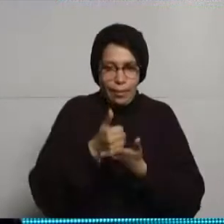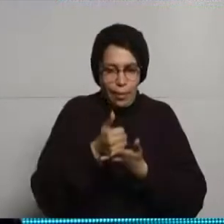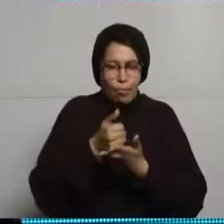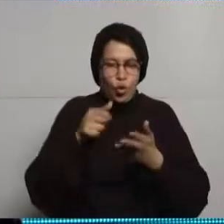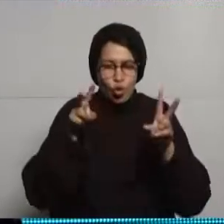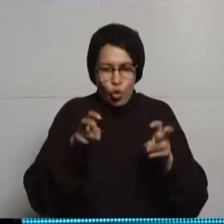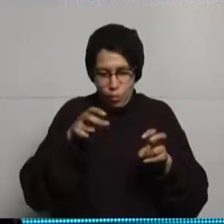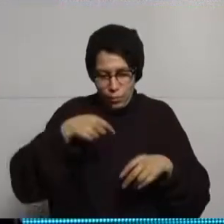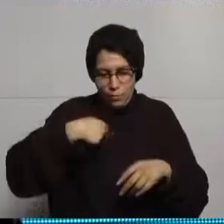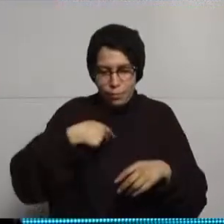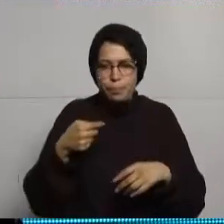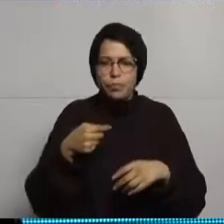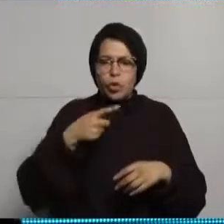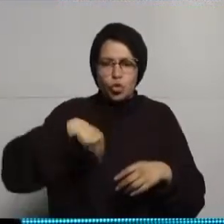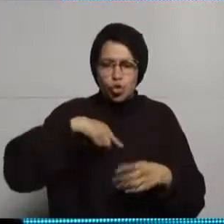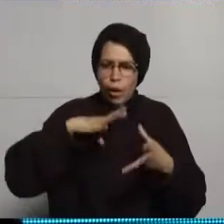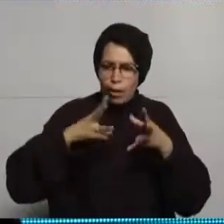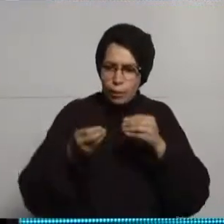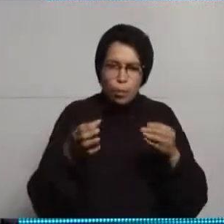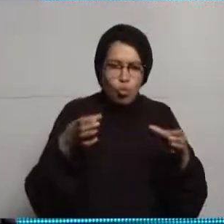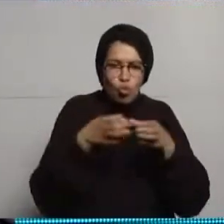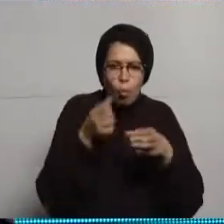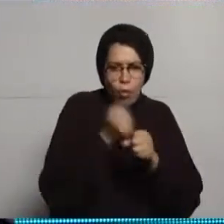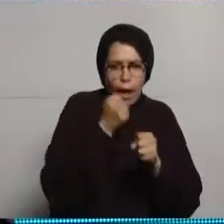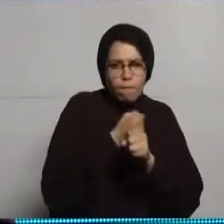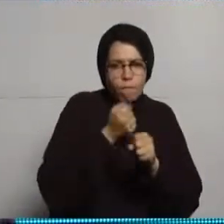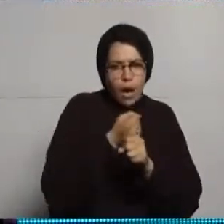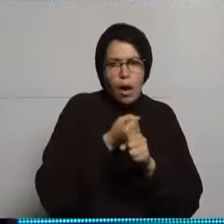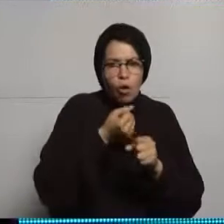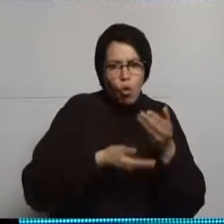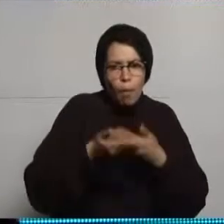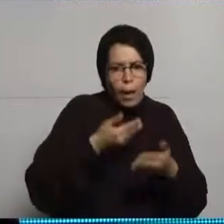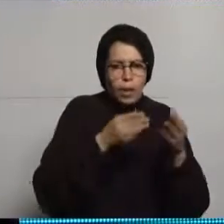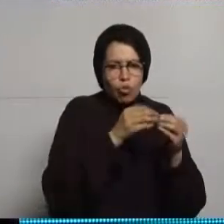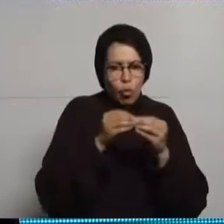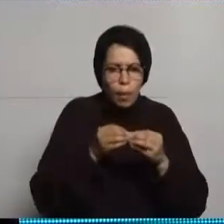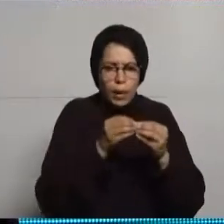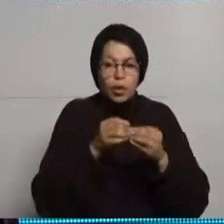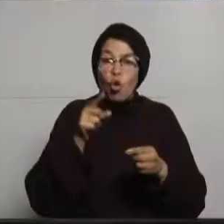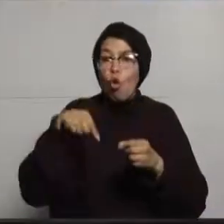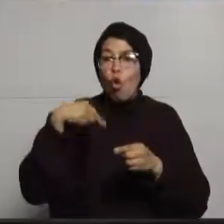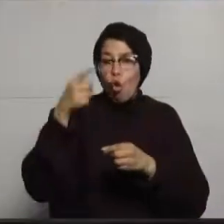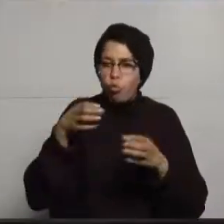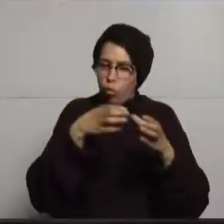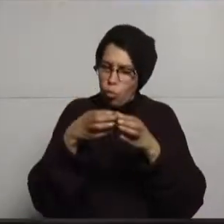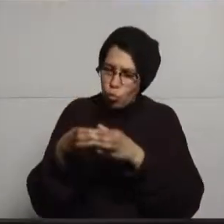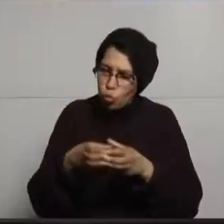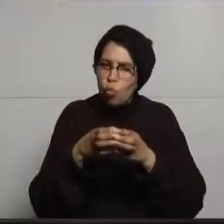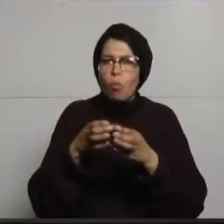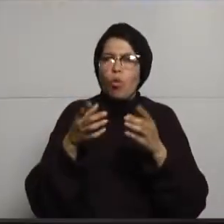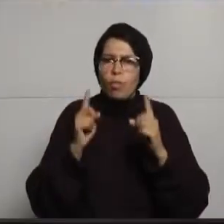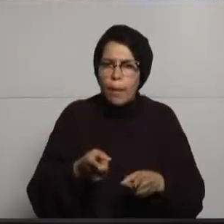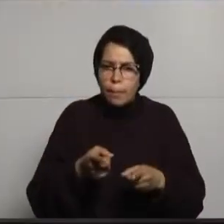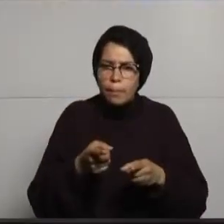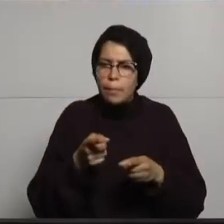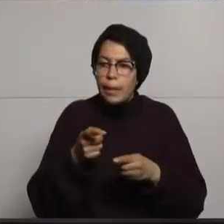diferentes equipos de trabajo, desde la parte de lo que era la comunicación de Acá Estamos, la parte de lo que era el grupo Cheque, que lo que hacía era recibir justamente